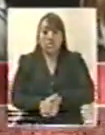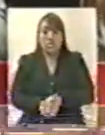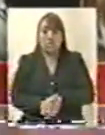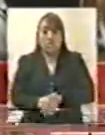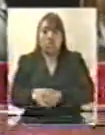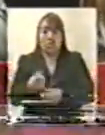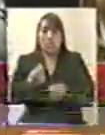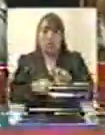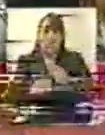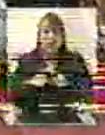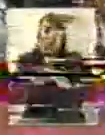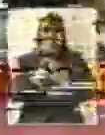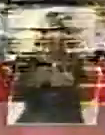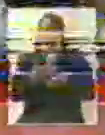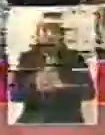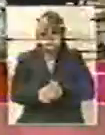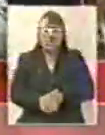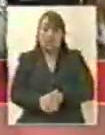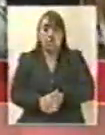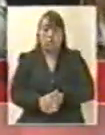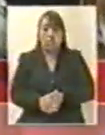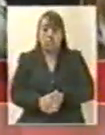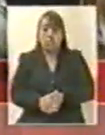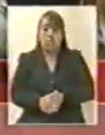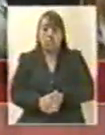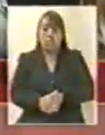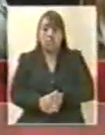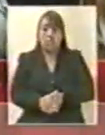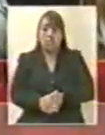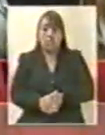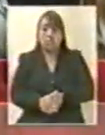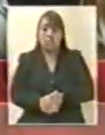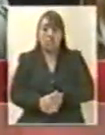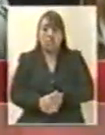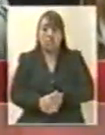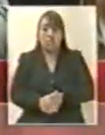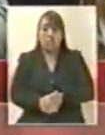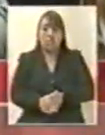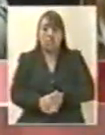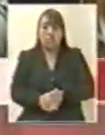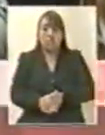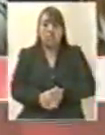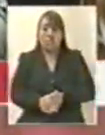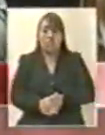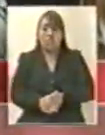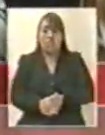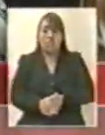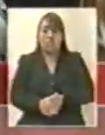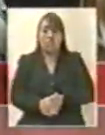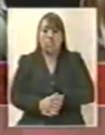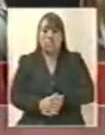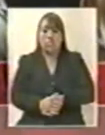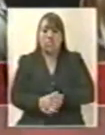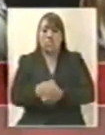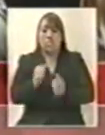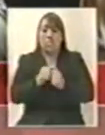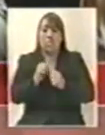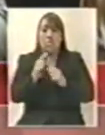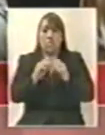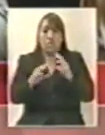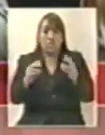en partidos extremadamente ideologizados, con la sujeción de las minorías por parte de las